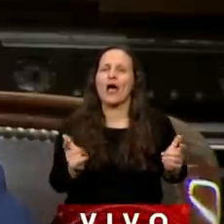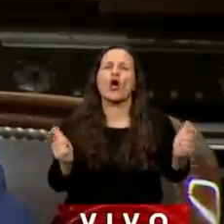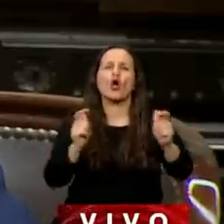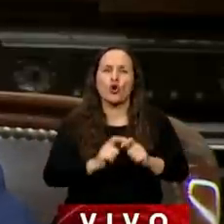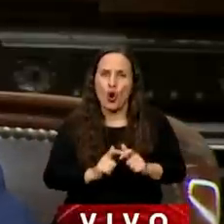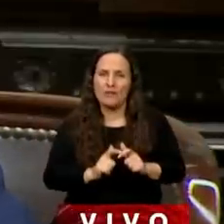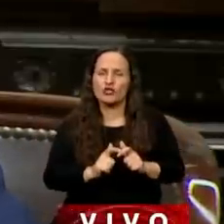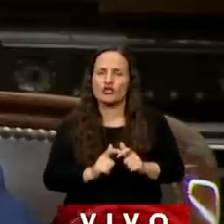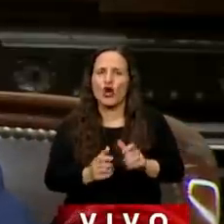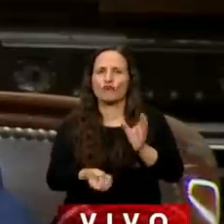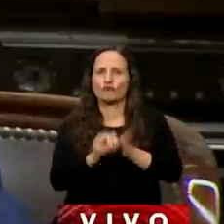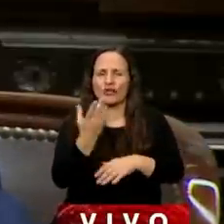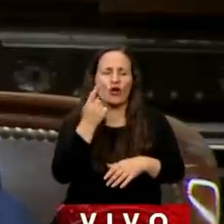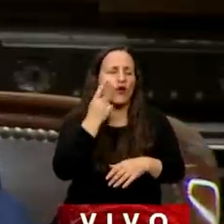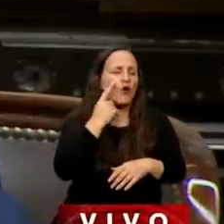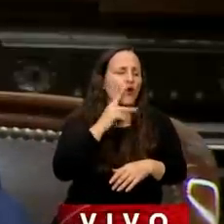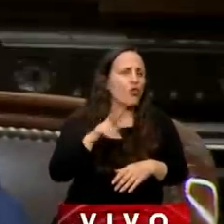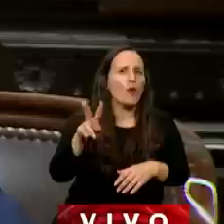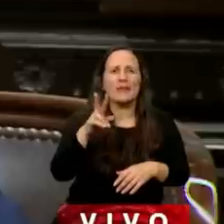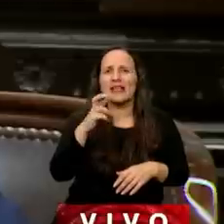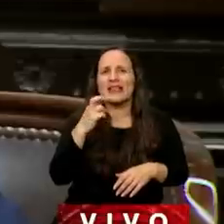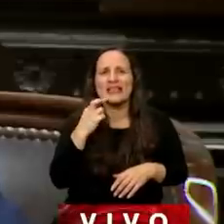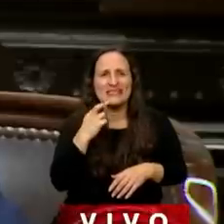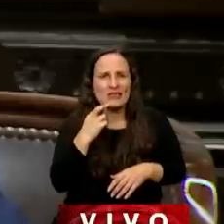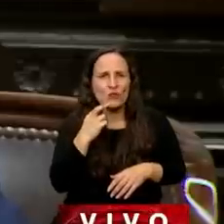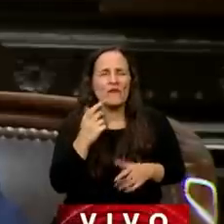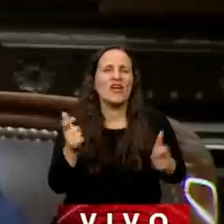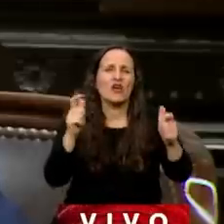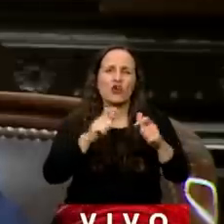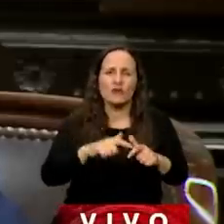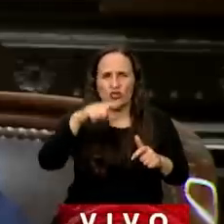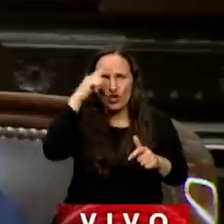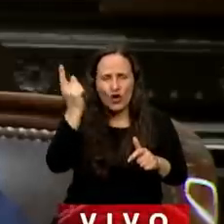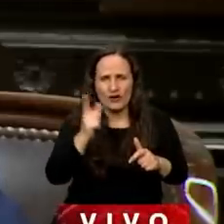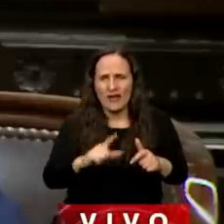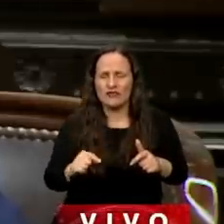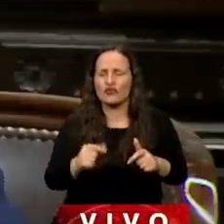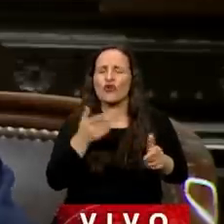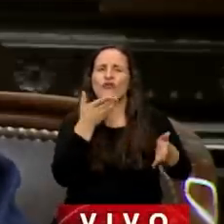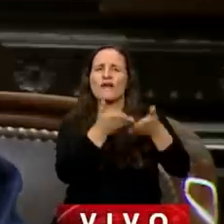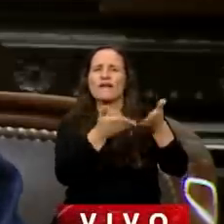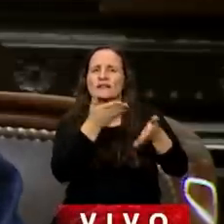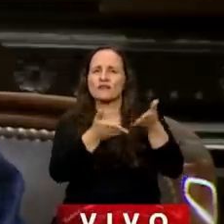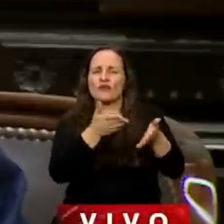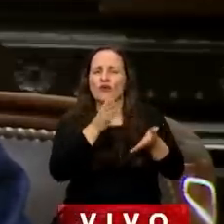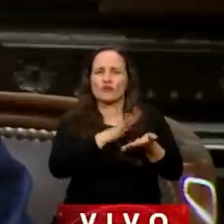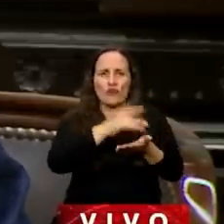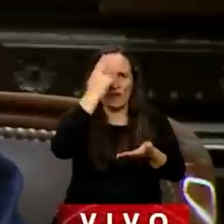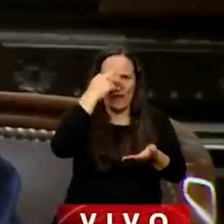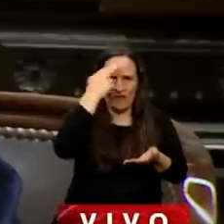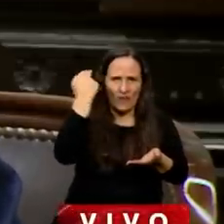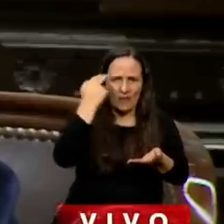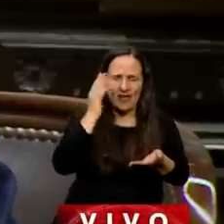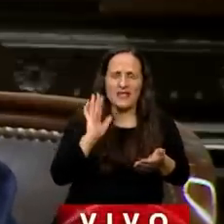comisión creada desde el 2019, que es la Comisión Nacional Permanente Asesora en Enfermería, que